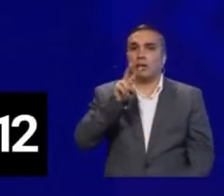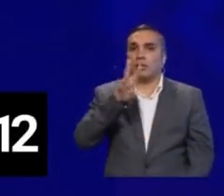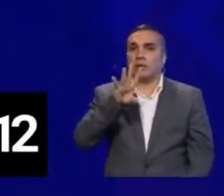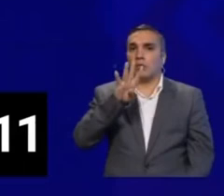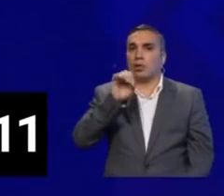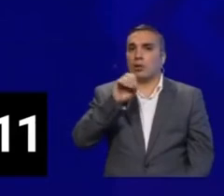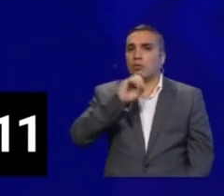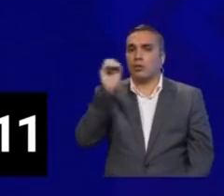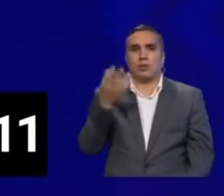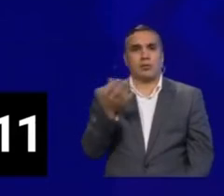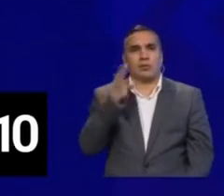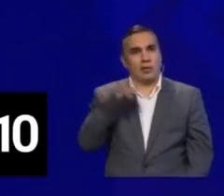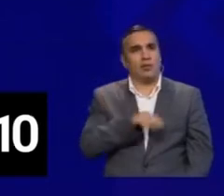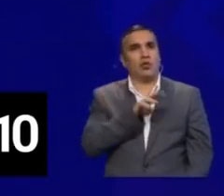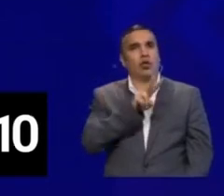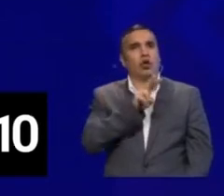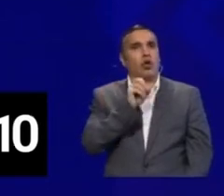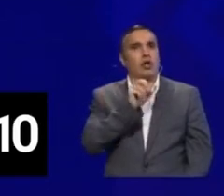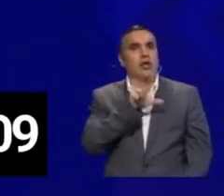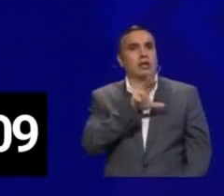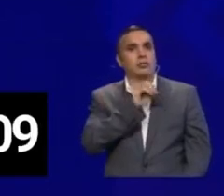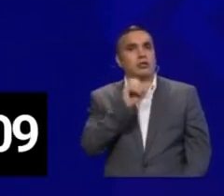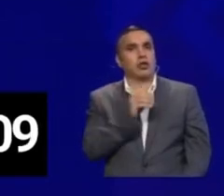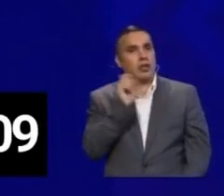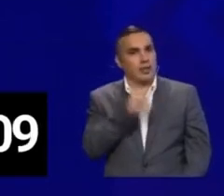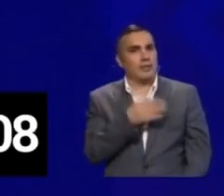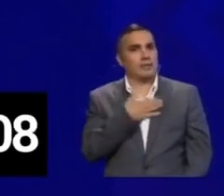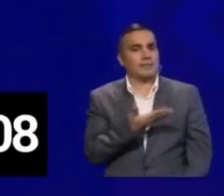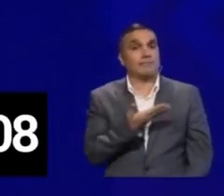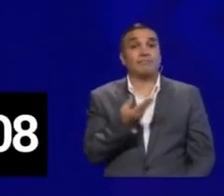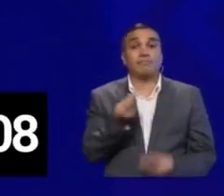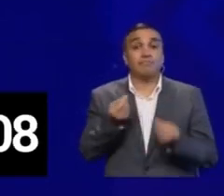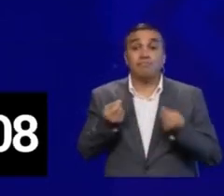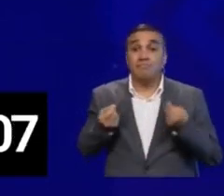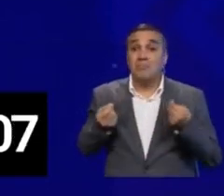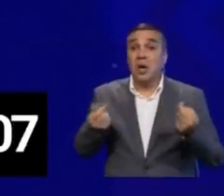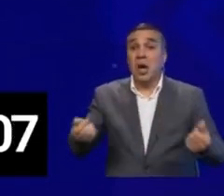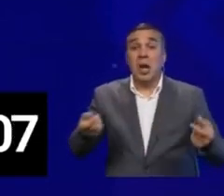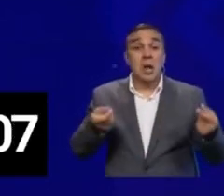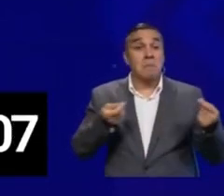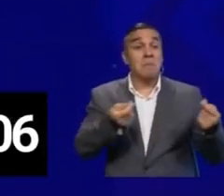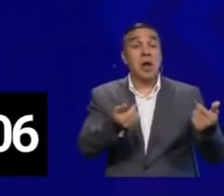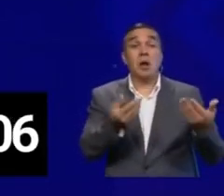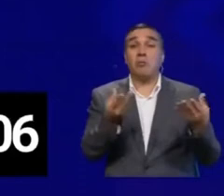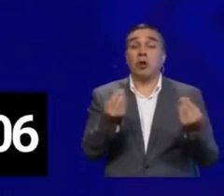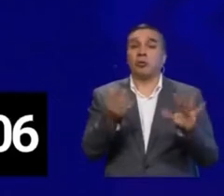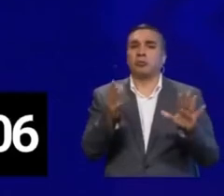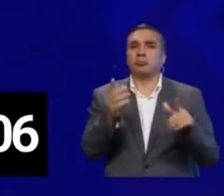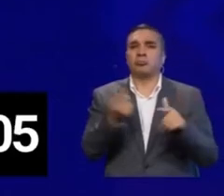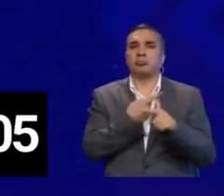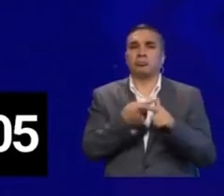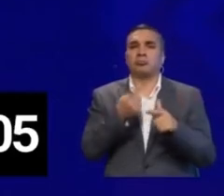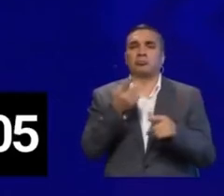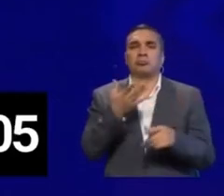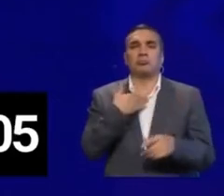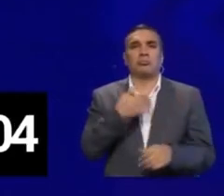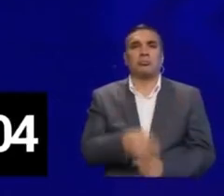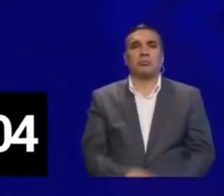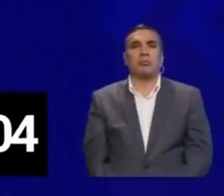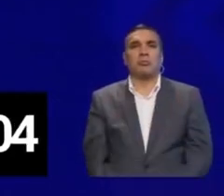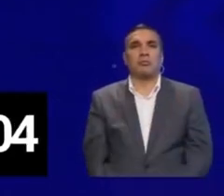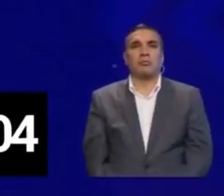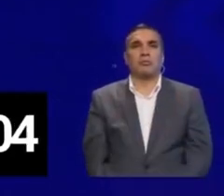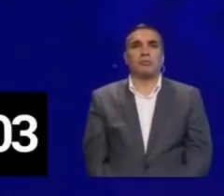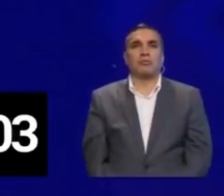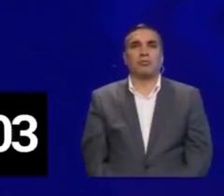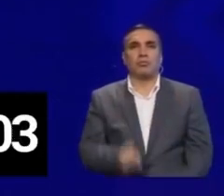a 2, 3%. Y los costos también que están incorporados en